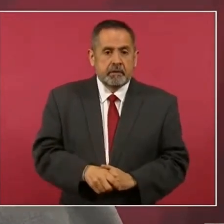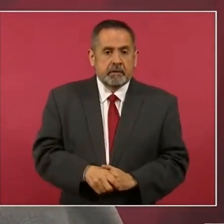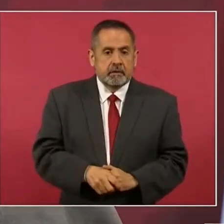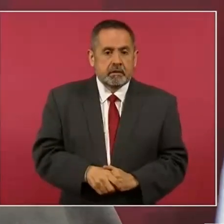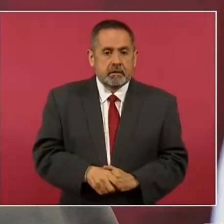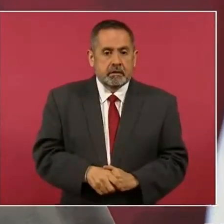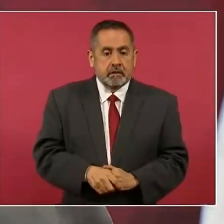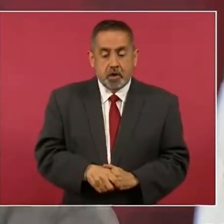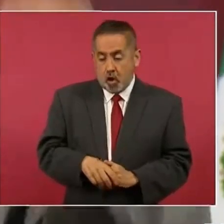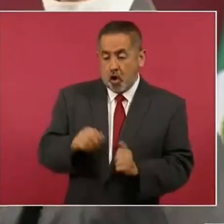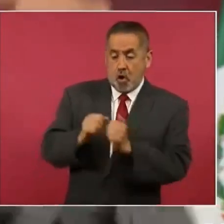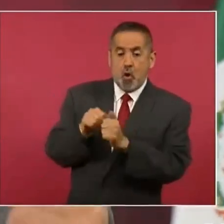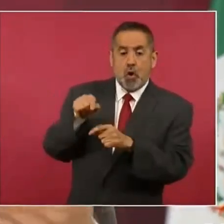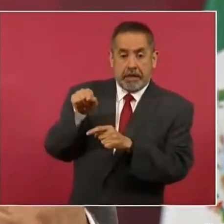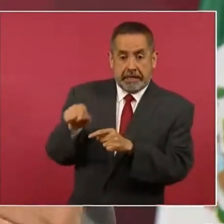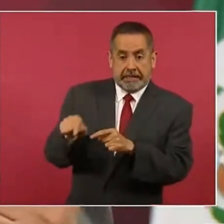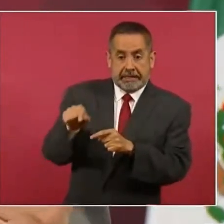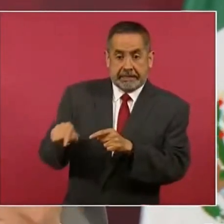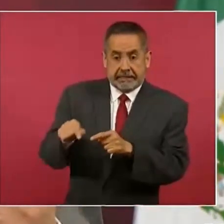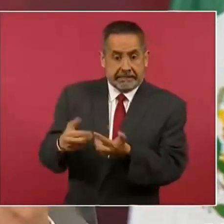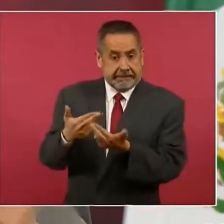Y con ese yacimiento,